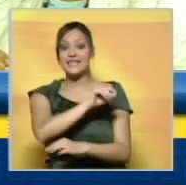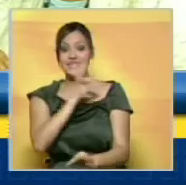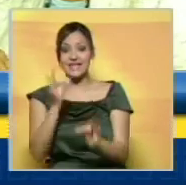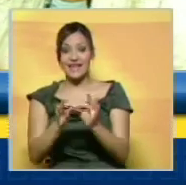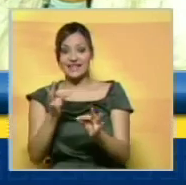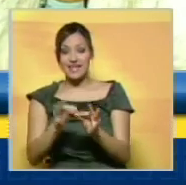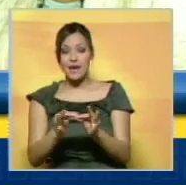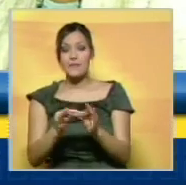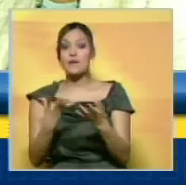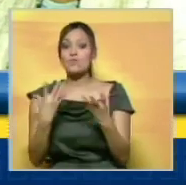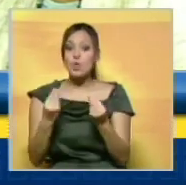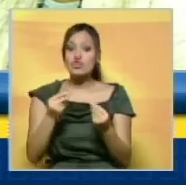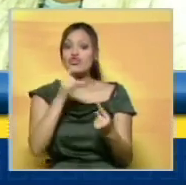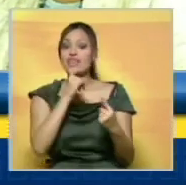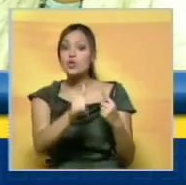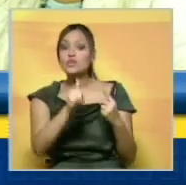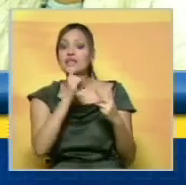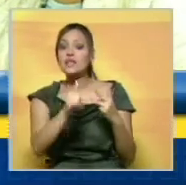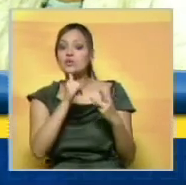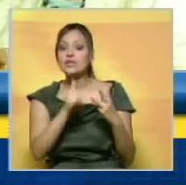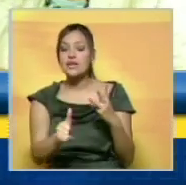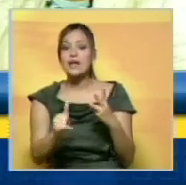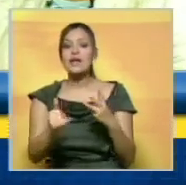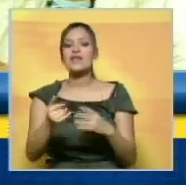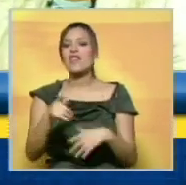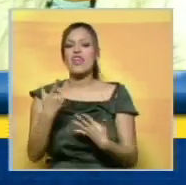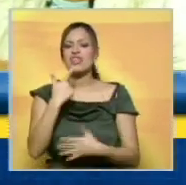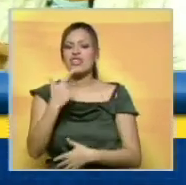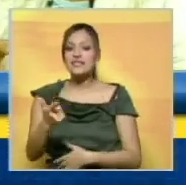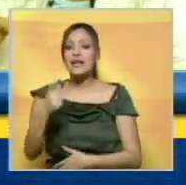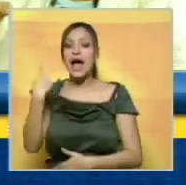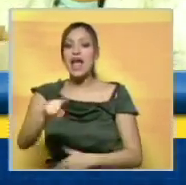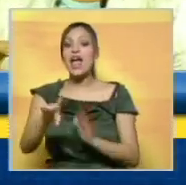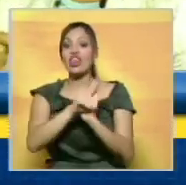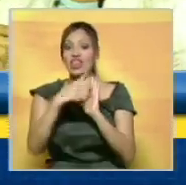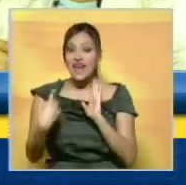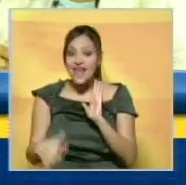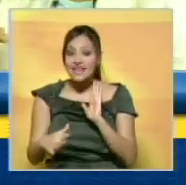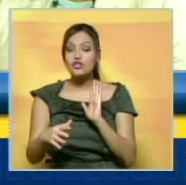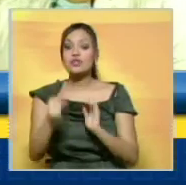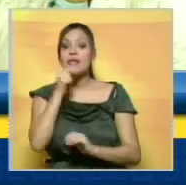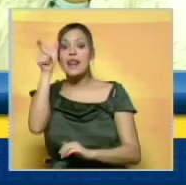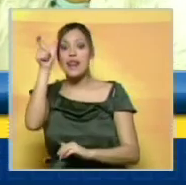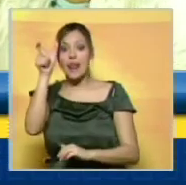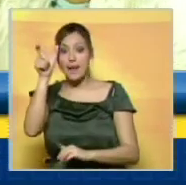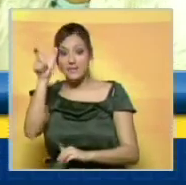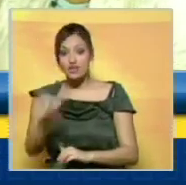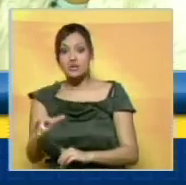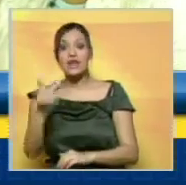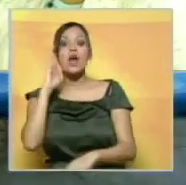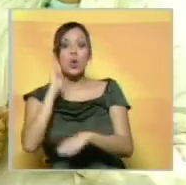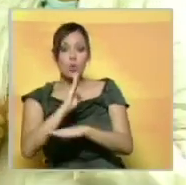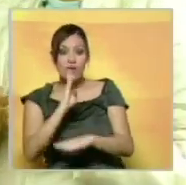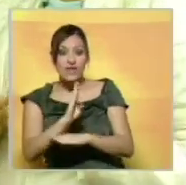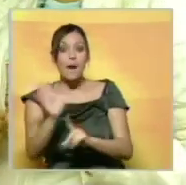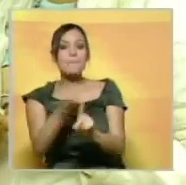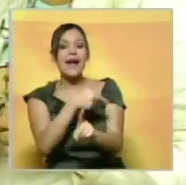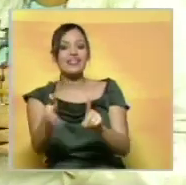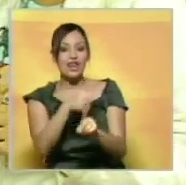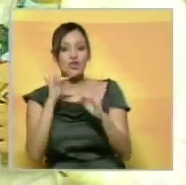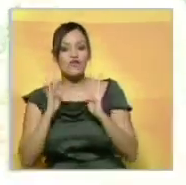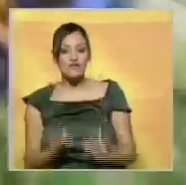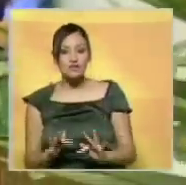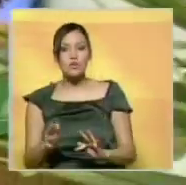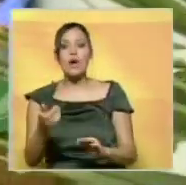septiembre muchas de las denuncias que llegan al Consejo de Protección son de vulneración de derechos de las cuidadoras a los niños por y maltrato niñas, físico. Por